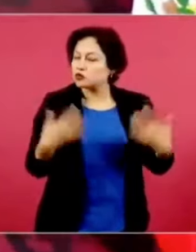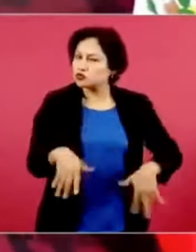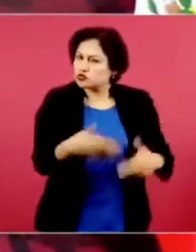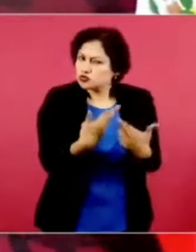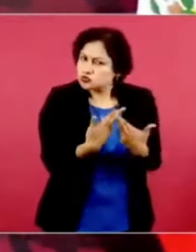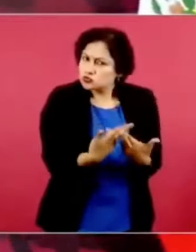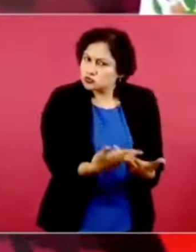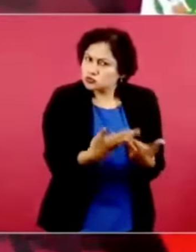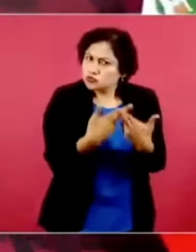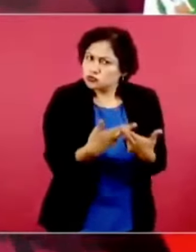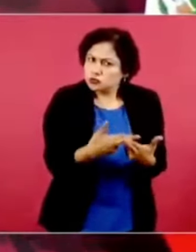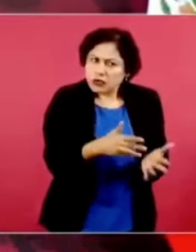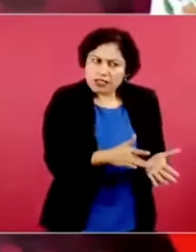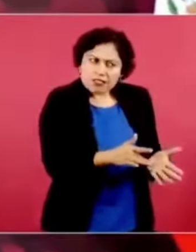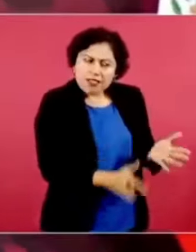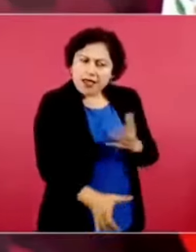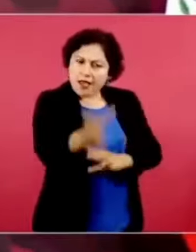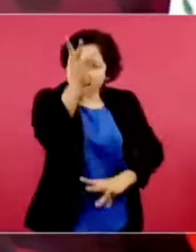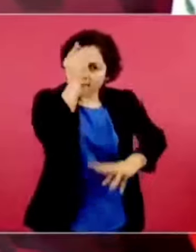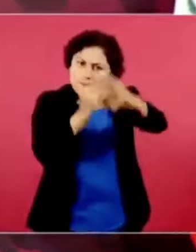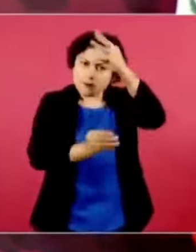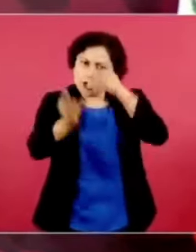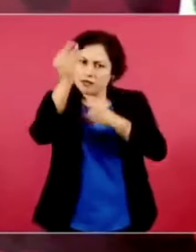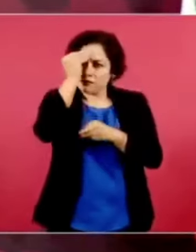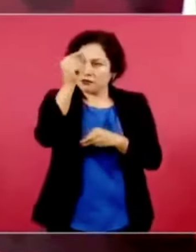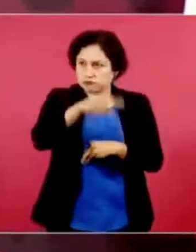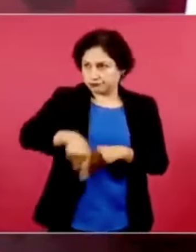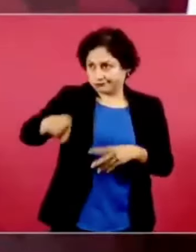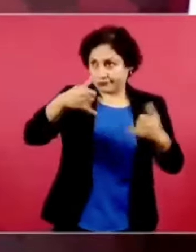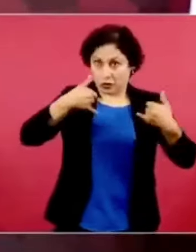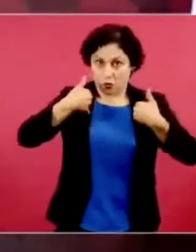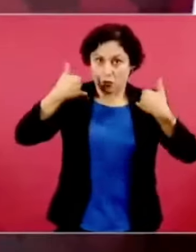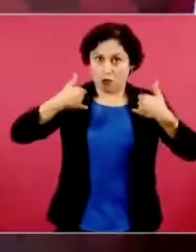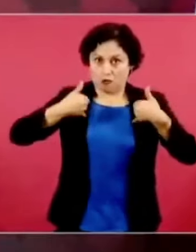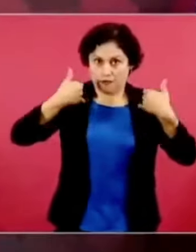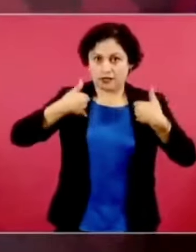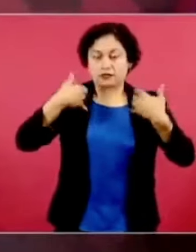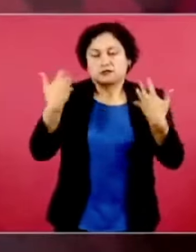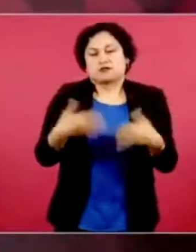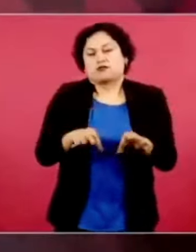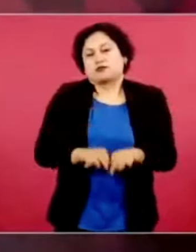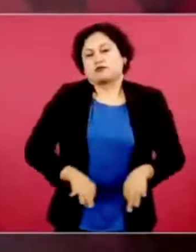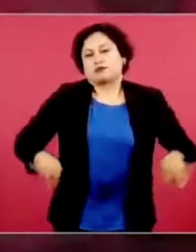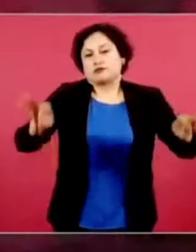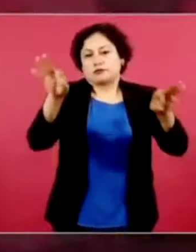Y para los jóvenes va a ser muy importante. Me voy a apoyar